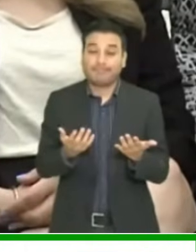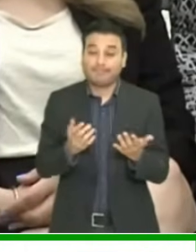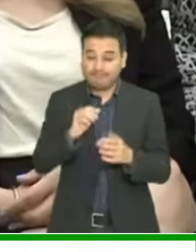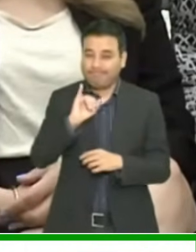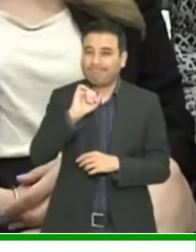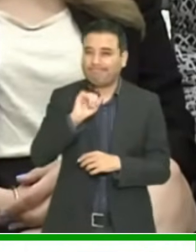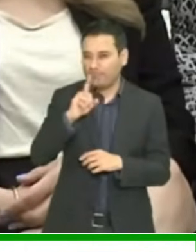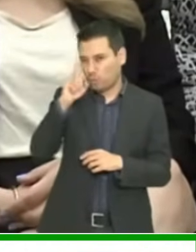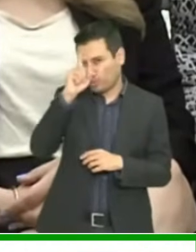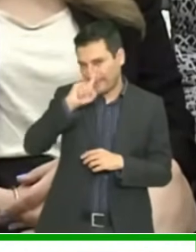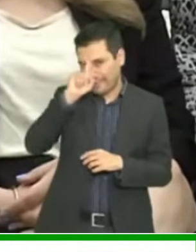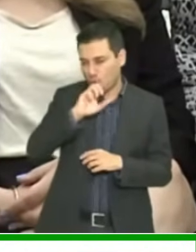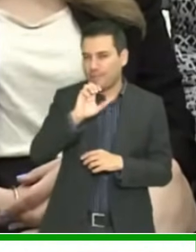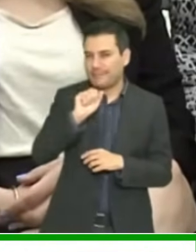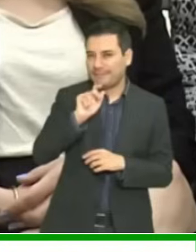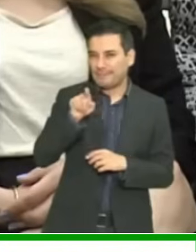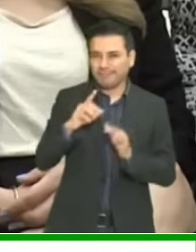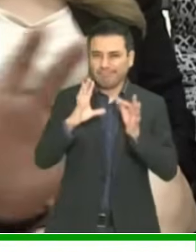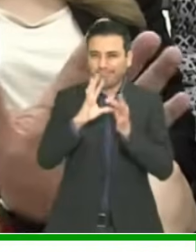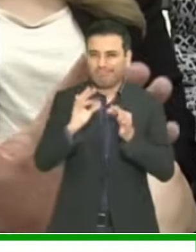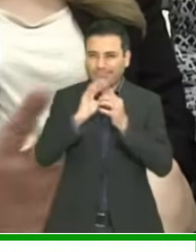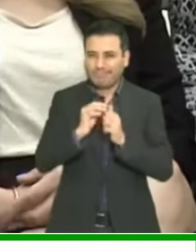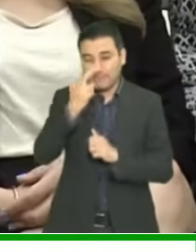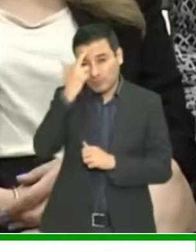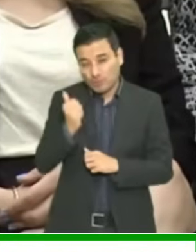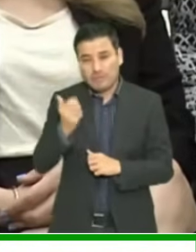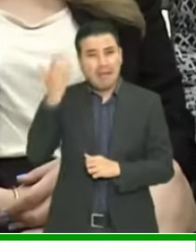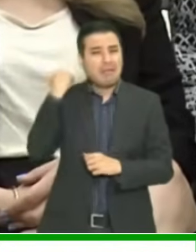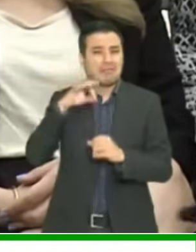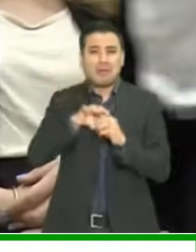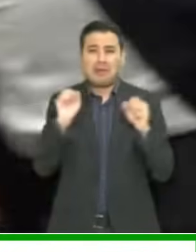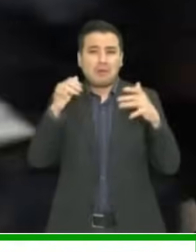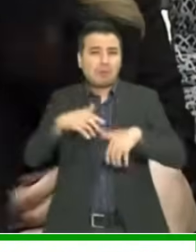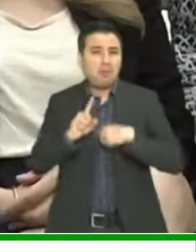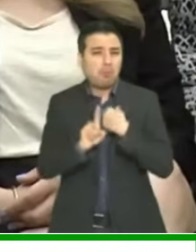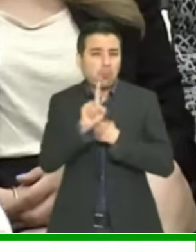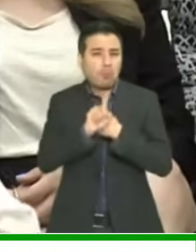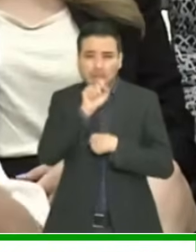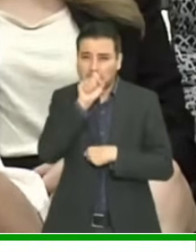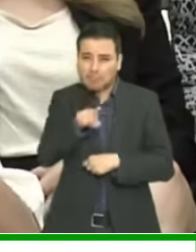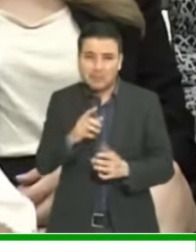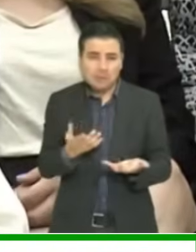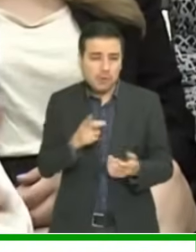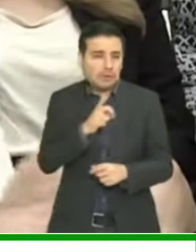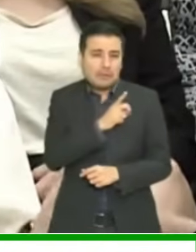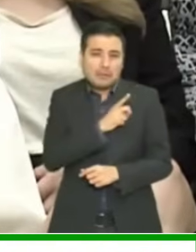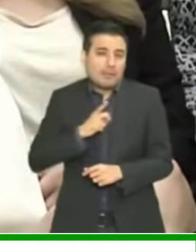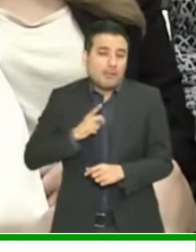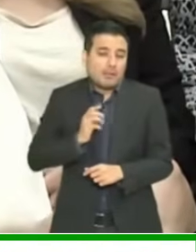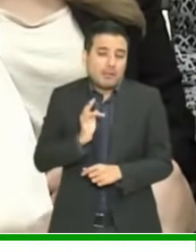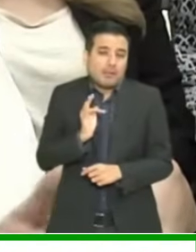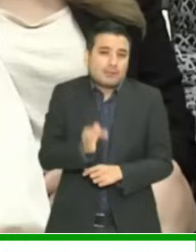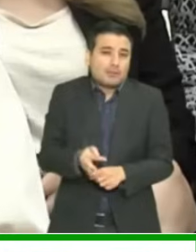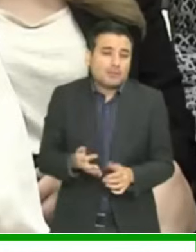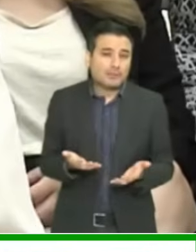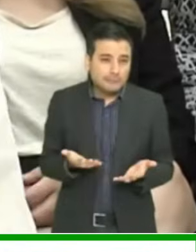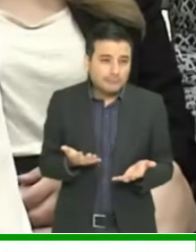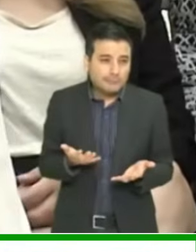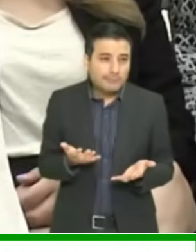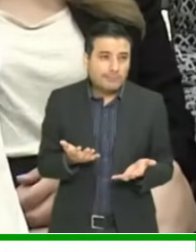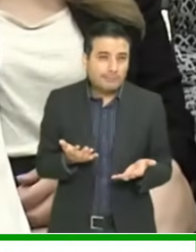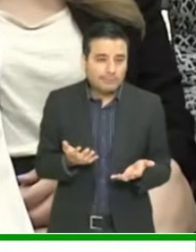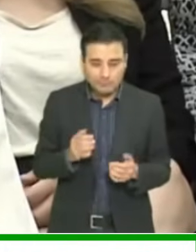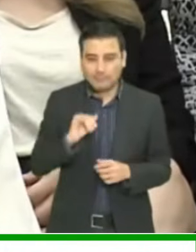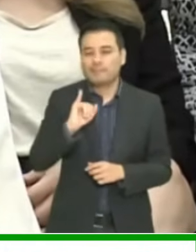decía el consejero Uquip, estos desafíos han sido en todas las elecciones y hay que hacernos cargo de los desafíos que presenta esta elección.